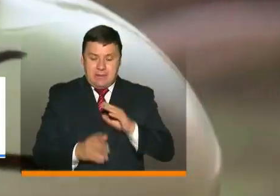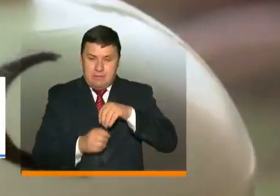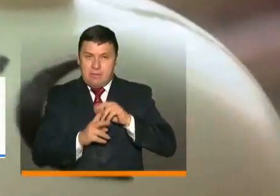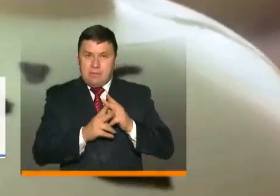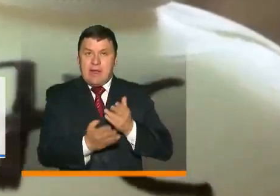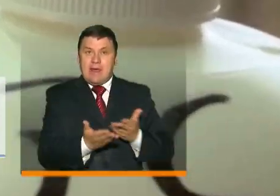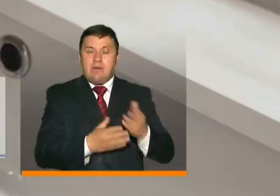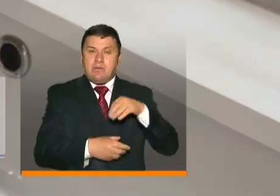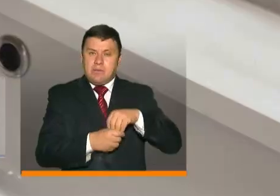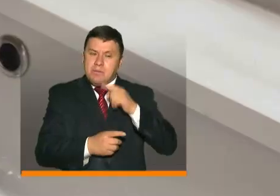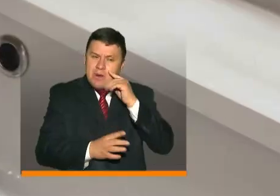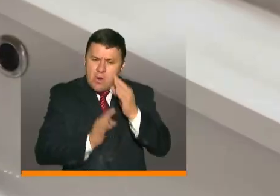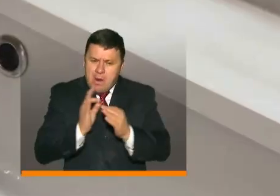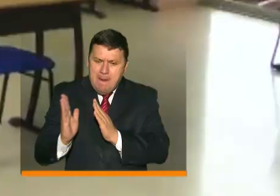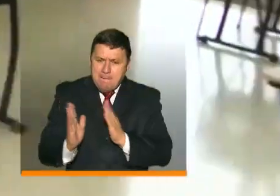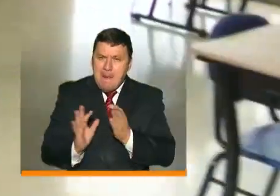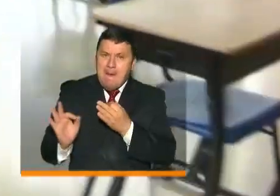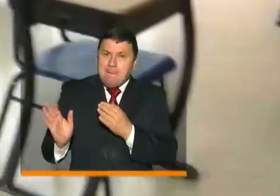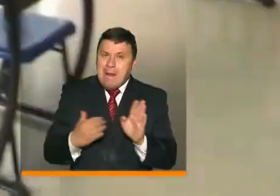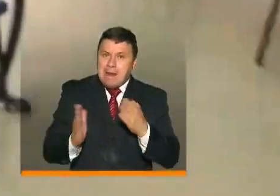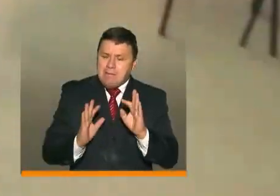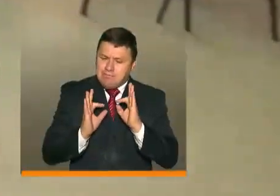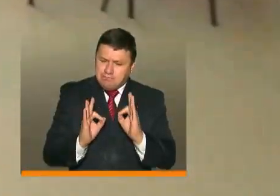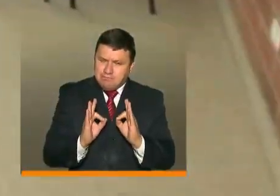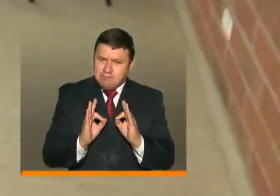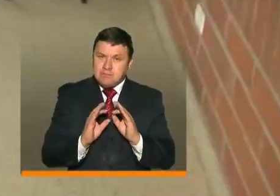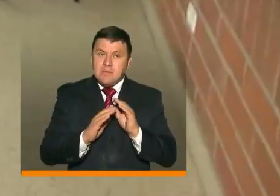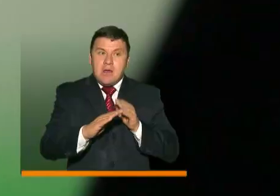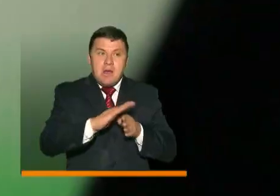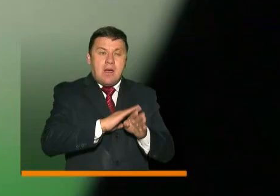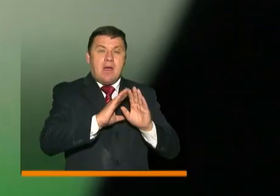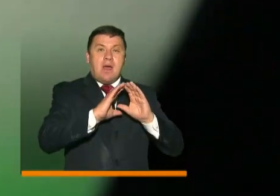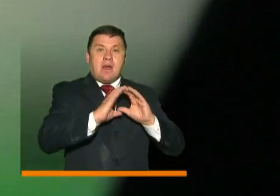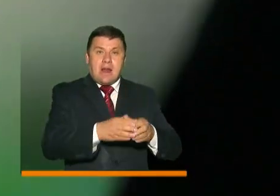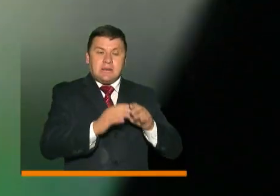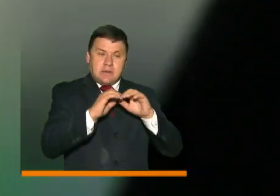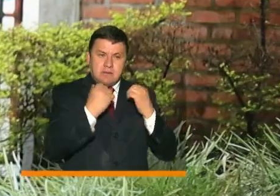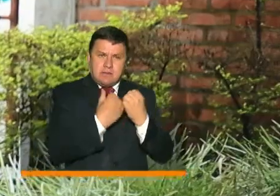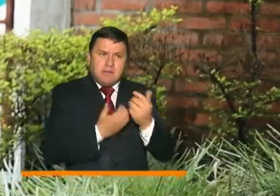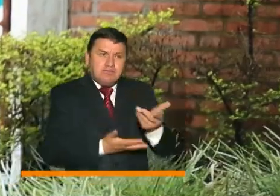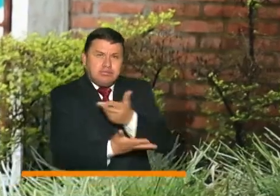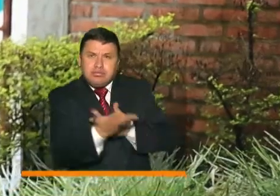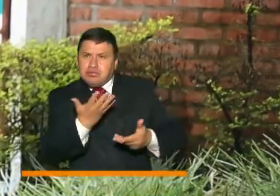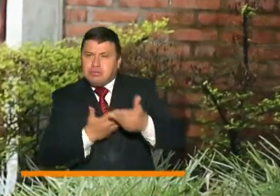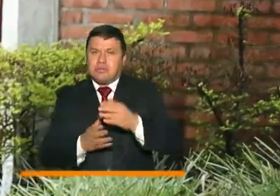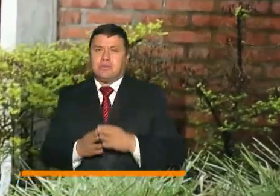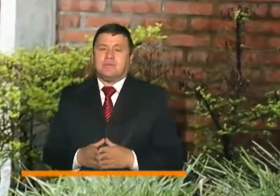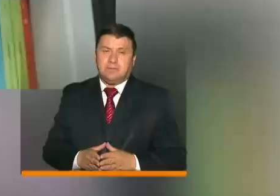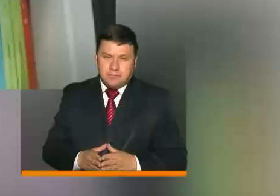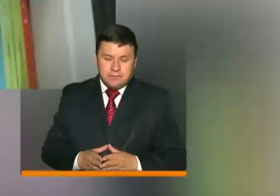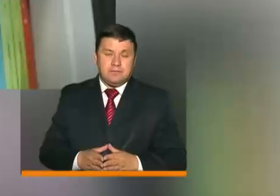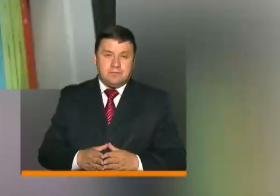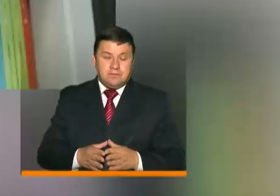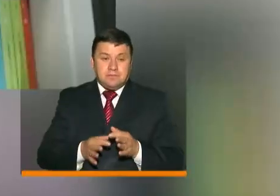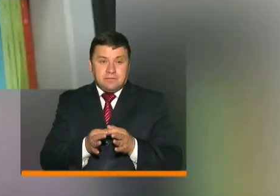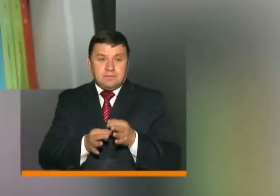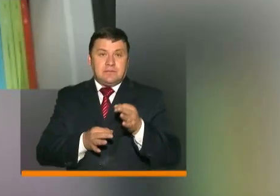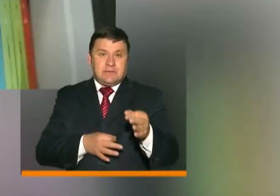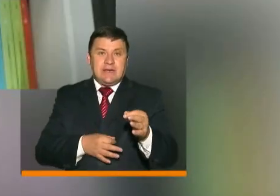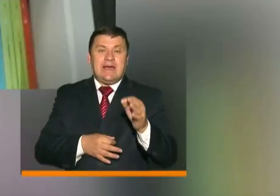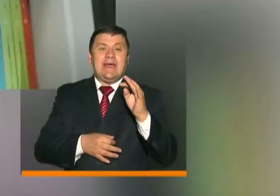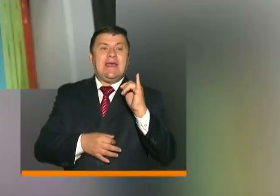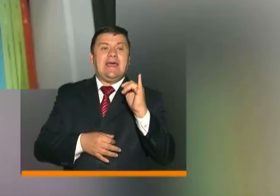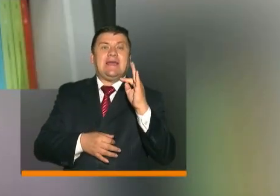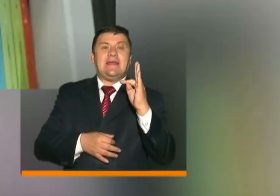una planeación cuidadosa de un retorno gradual a las aulas bajo el esquema de alternancia. Desde el municipio de Itagüí,